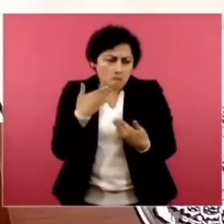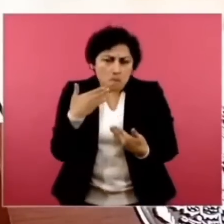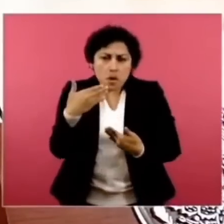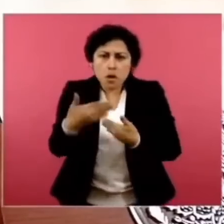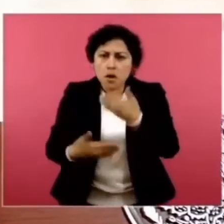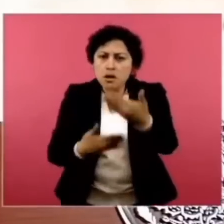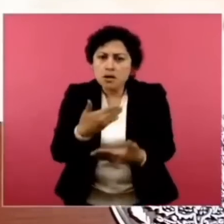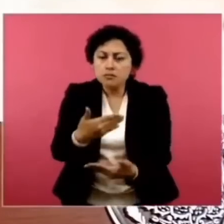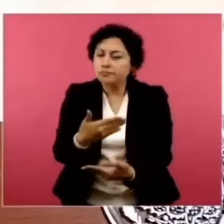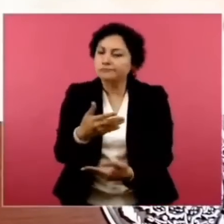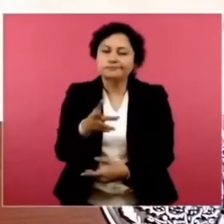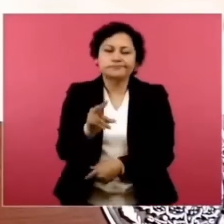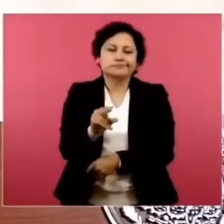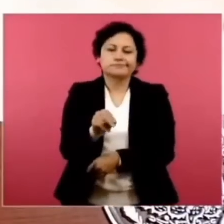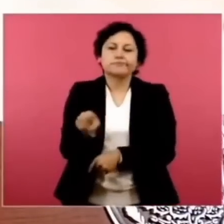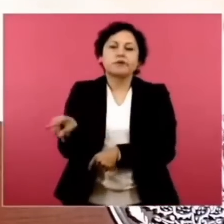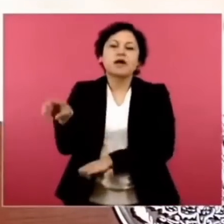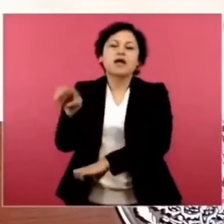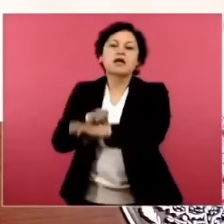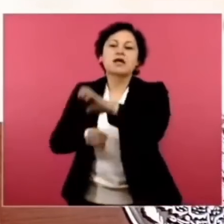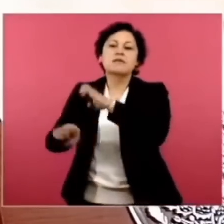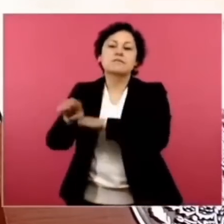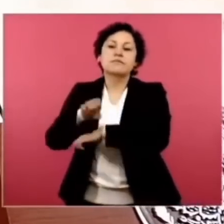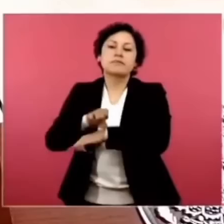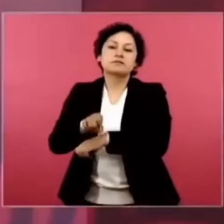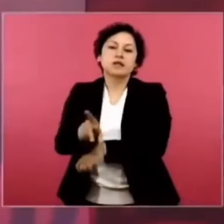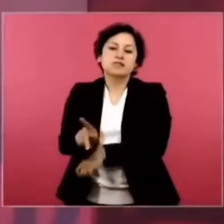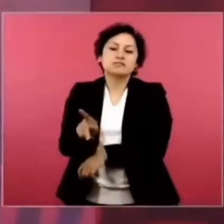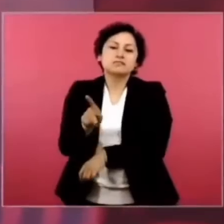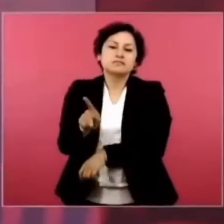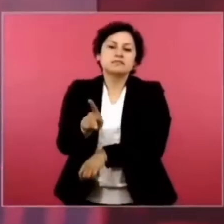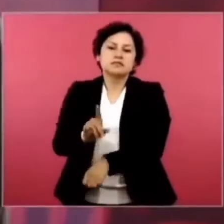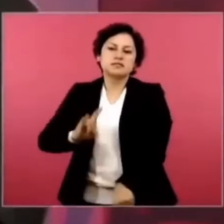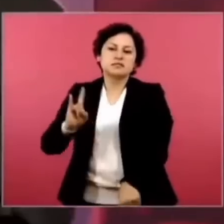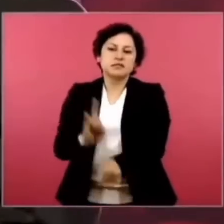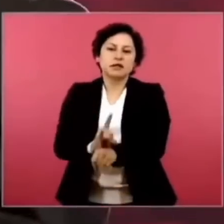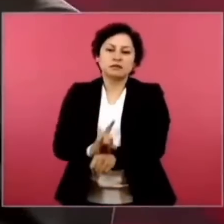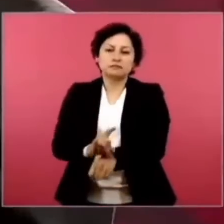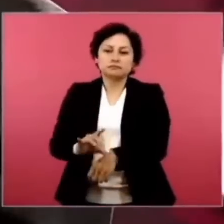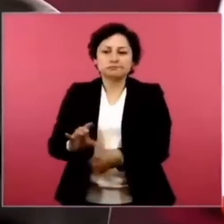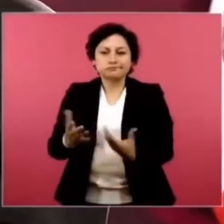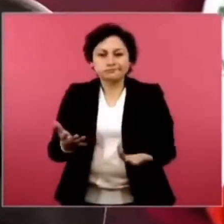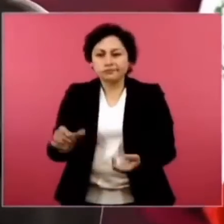sino son empresas para sostener a otras empresas que sí